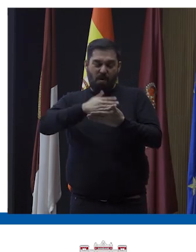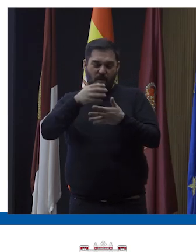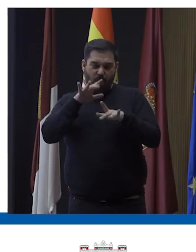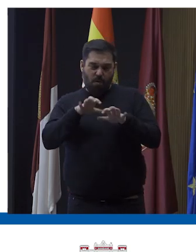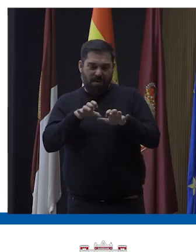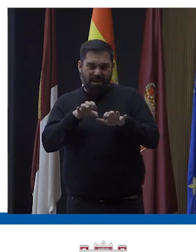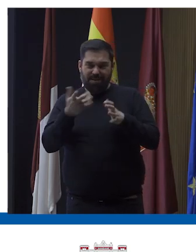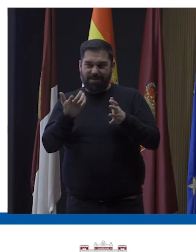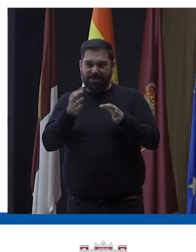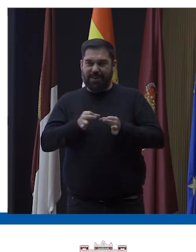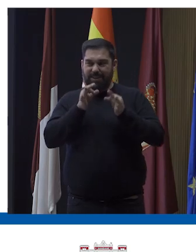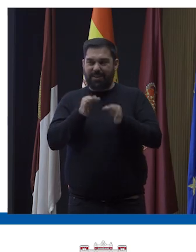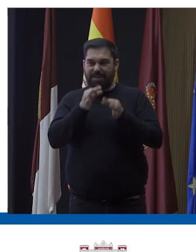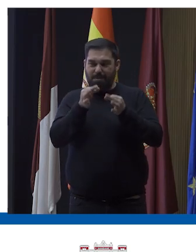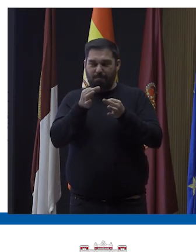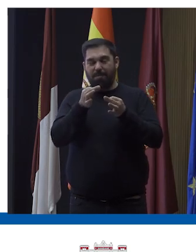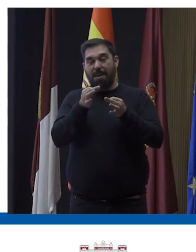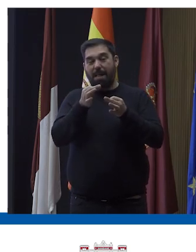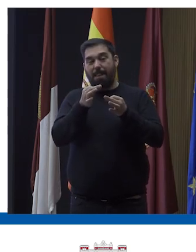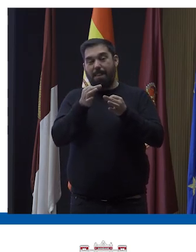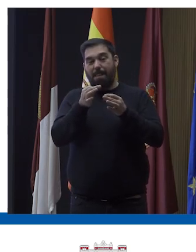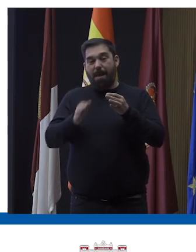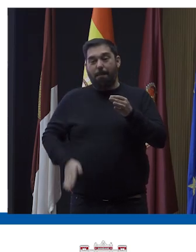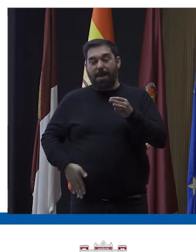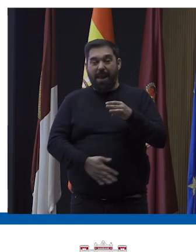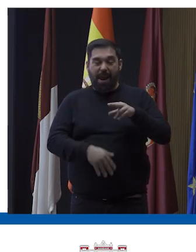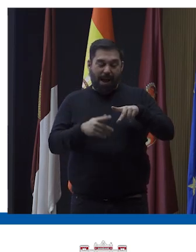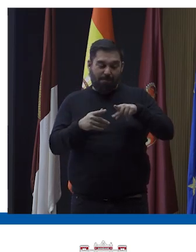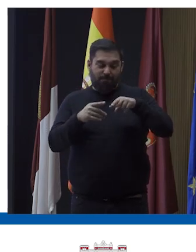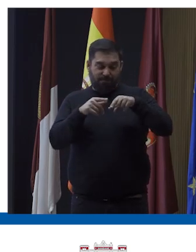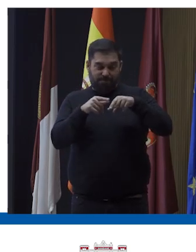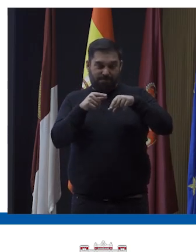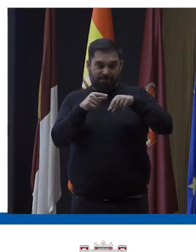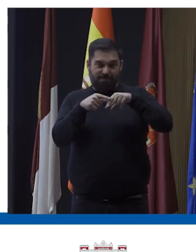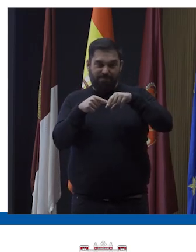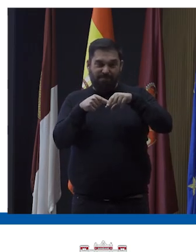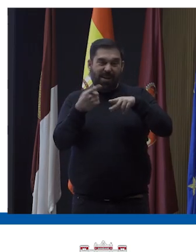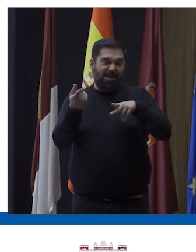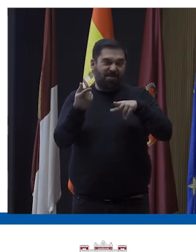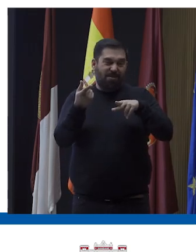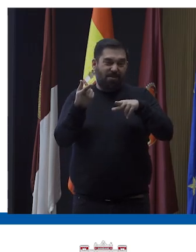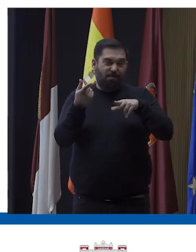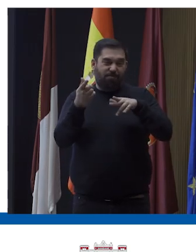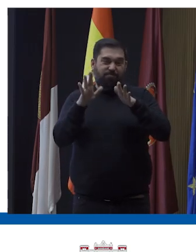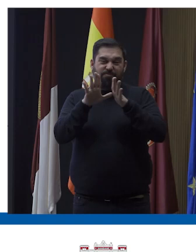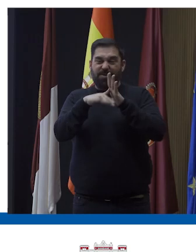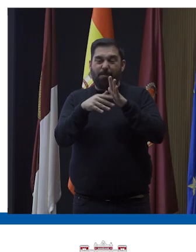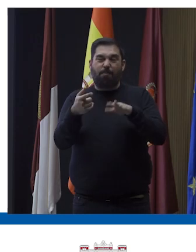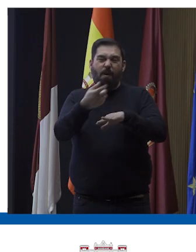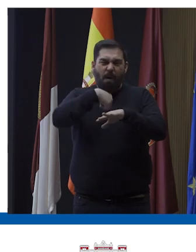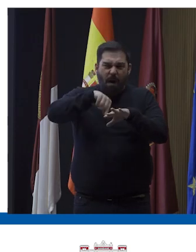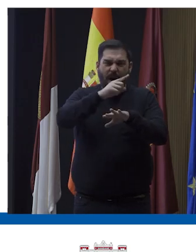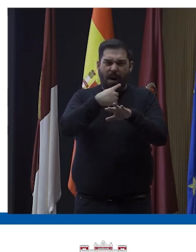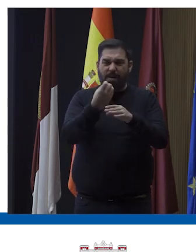siempre las piernas cruzadas, estás haciendo una fuerza ahí. ¿Tener las piernas cruzadas mucho tiempo es bueno o malo? No, pero es por